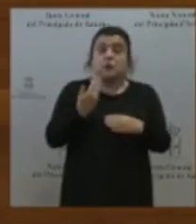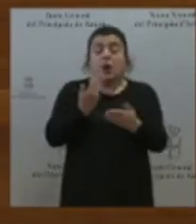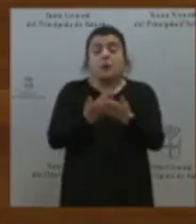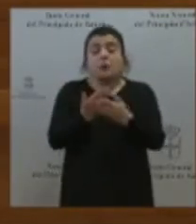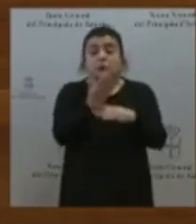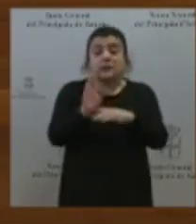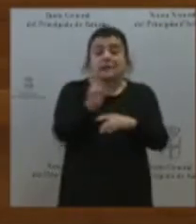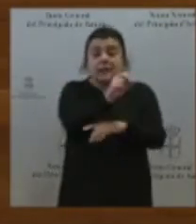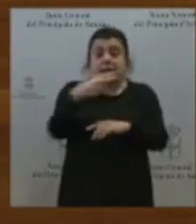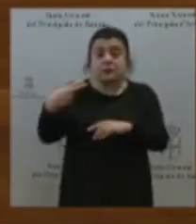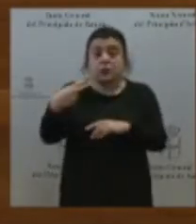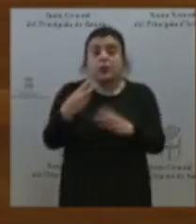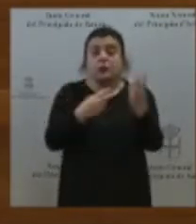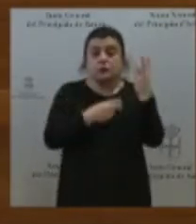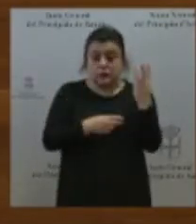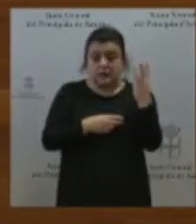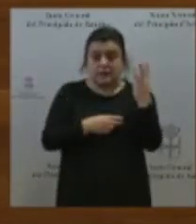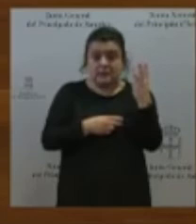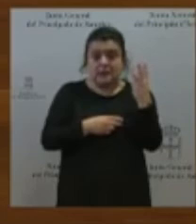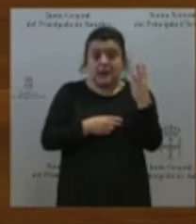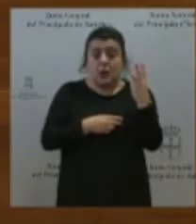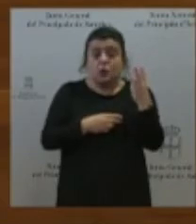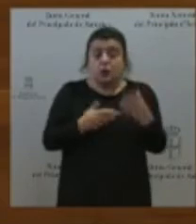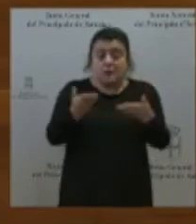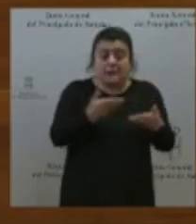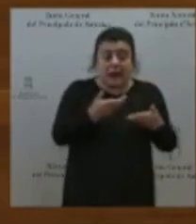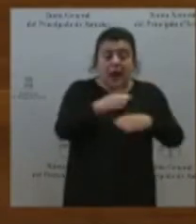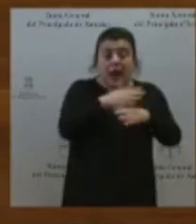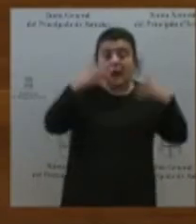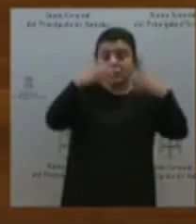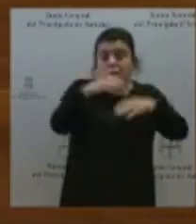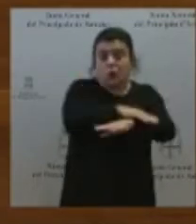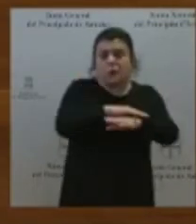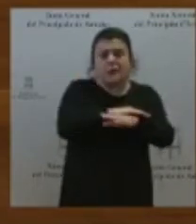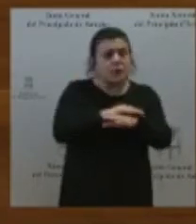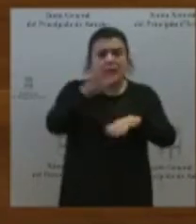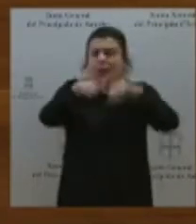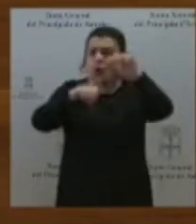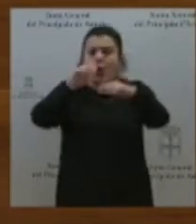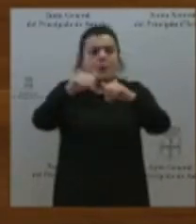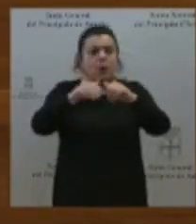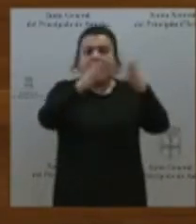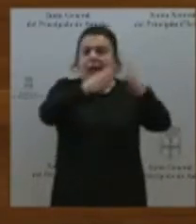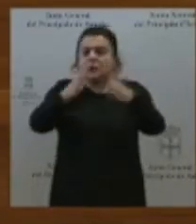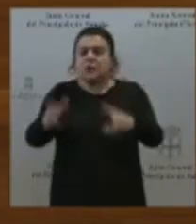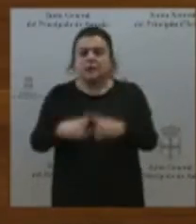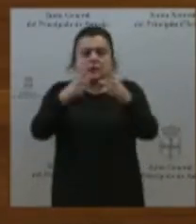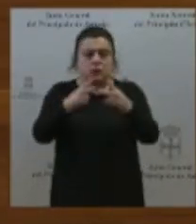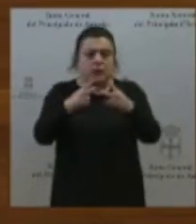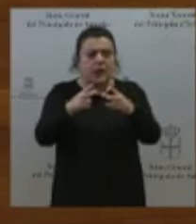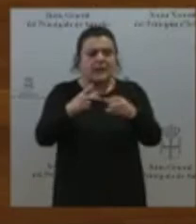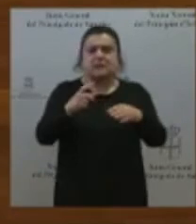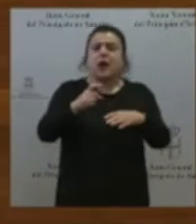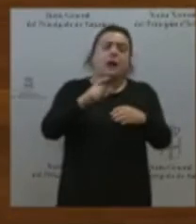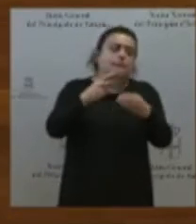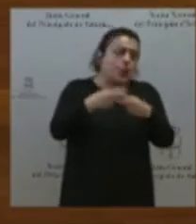Consejo de Gobierno a que se convoque de manera urgente a los agentes sociales, políticos, sindicales y empresariales para que se elabore un plan